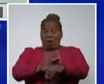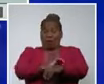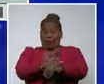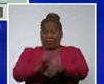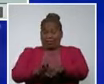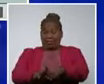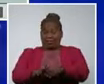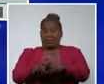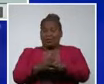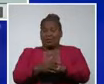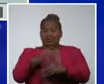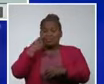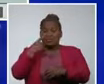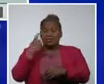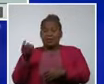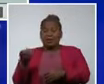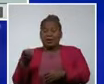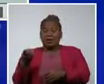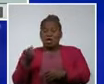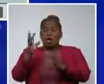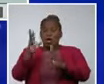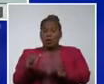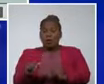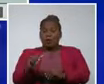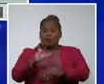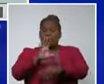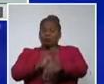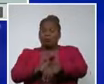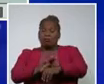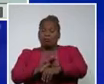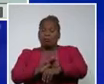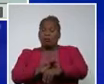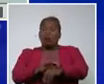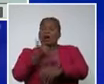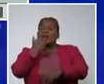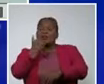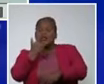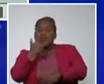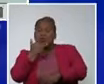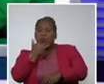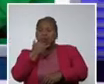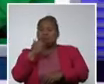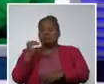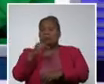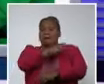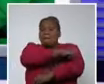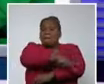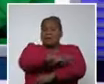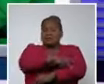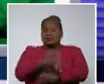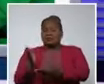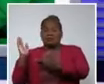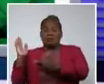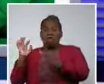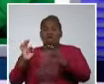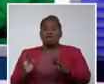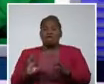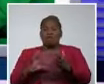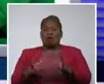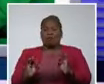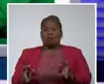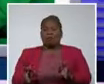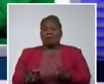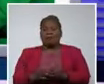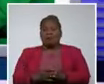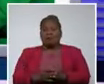casos, tasas de incidencia en estos países. Ese es el comportamiento de la pandemia